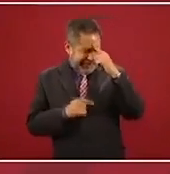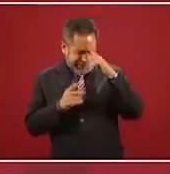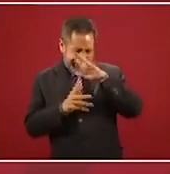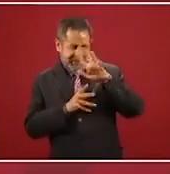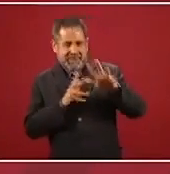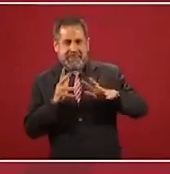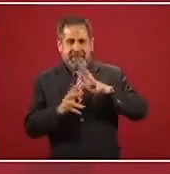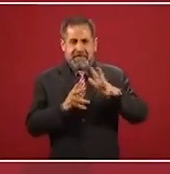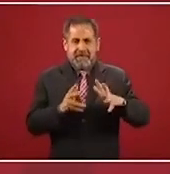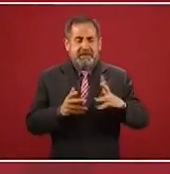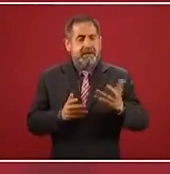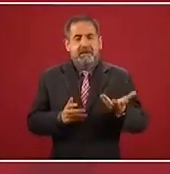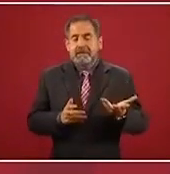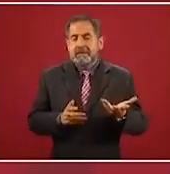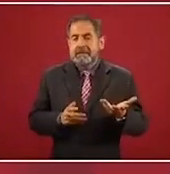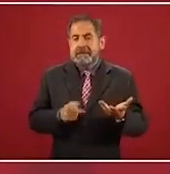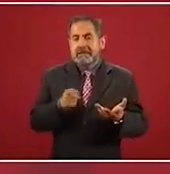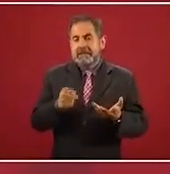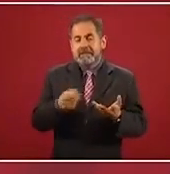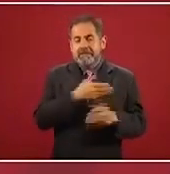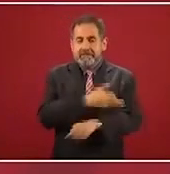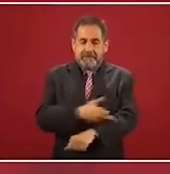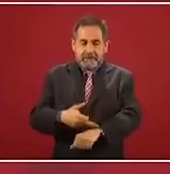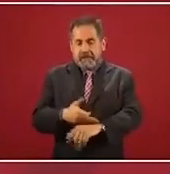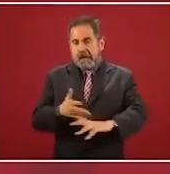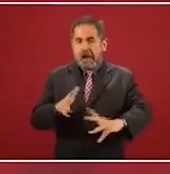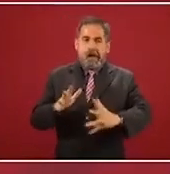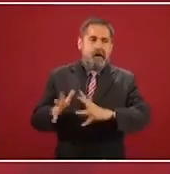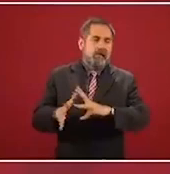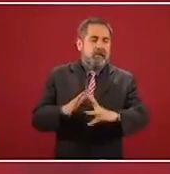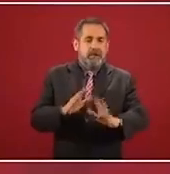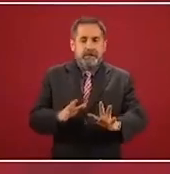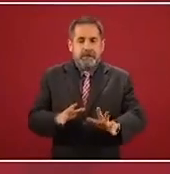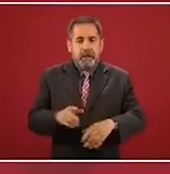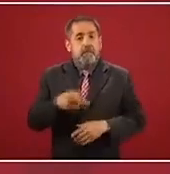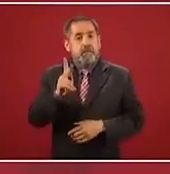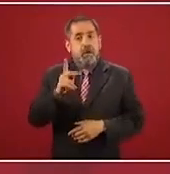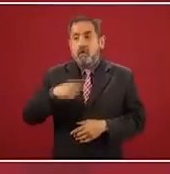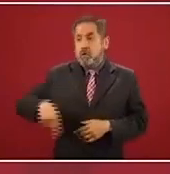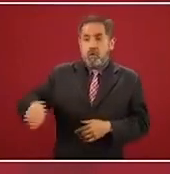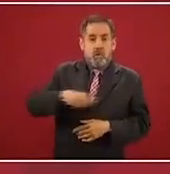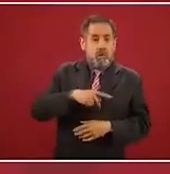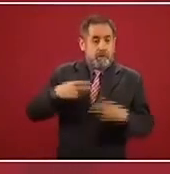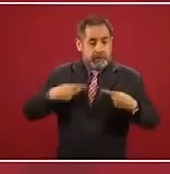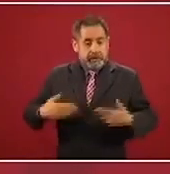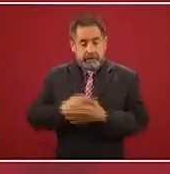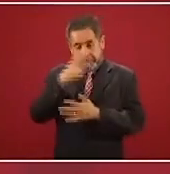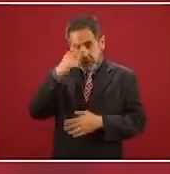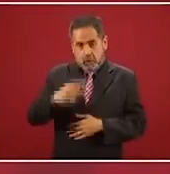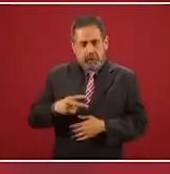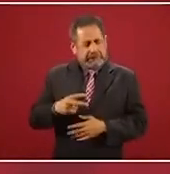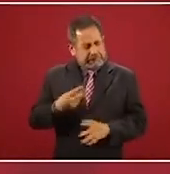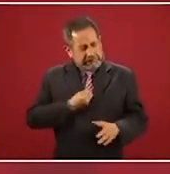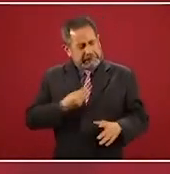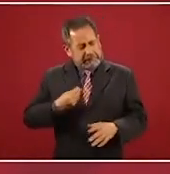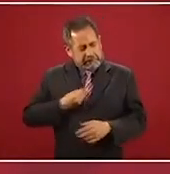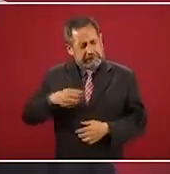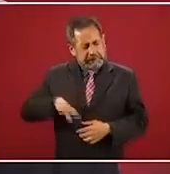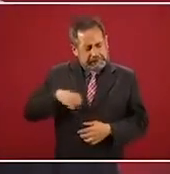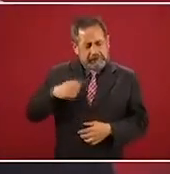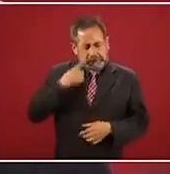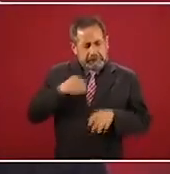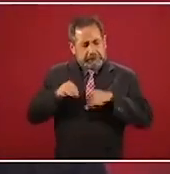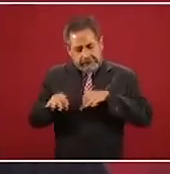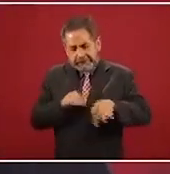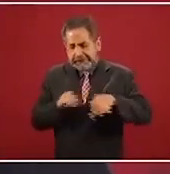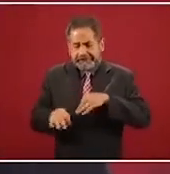y no pasó a mayores porque nuestro pueblo es luchón, es trabajador, se